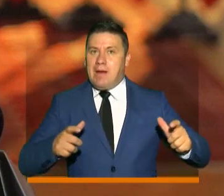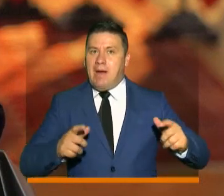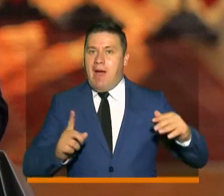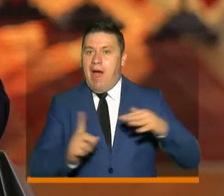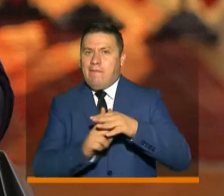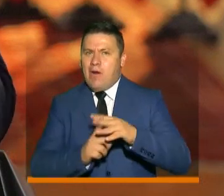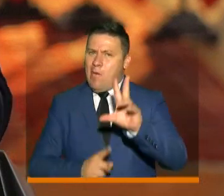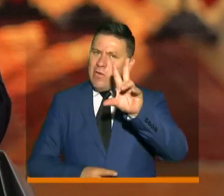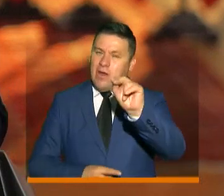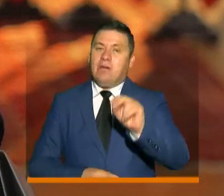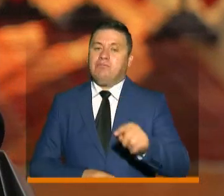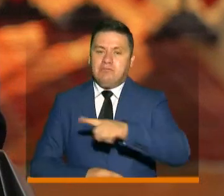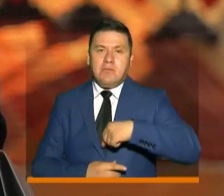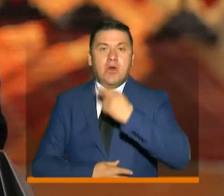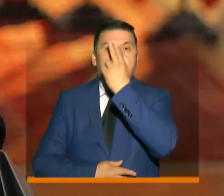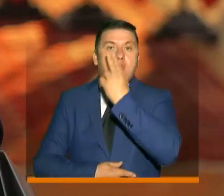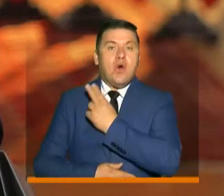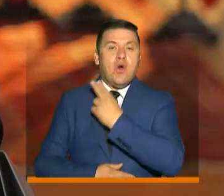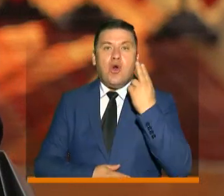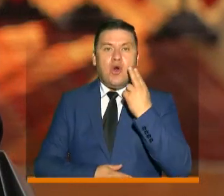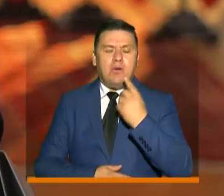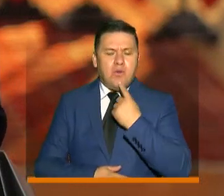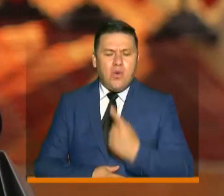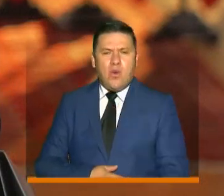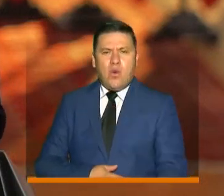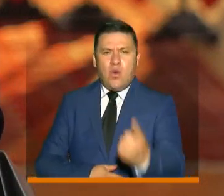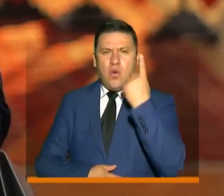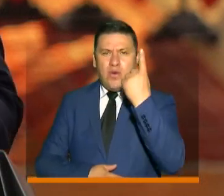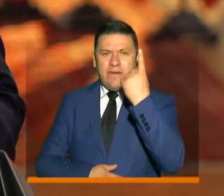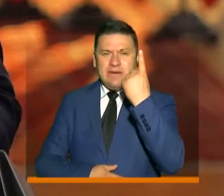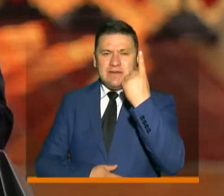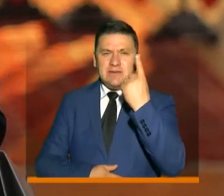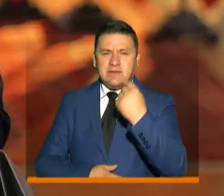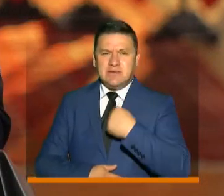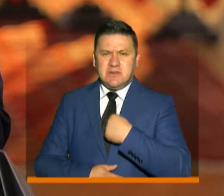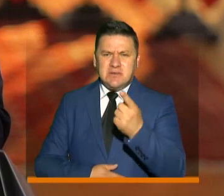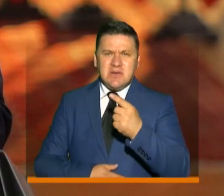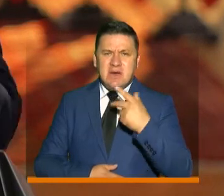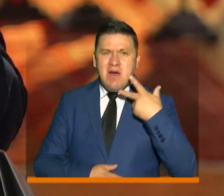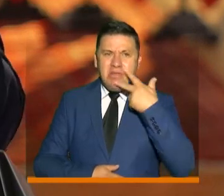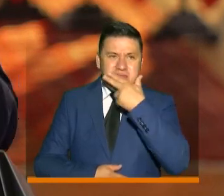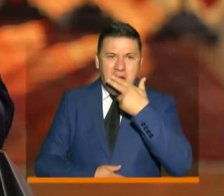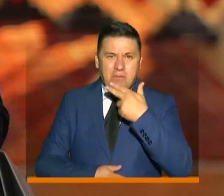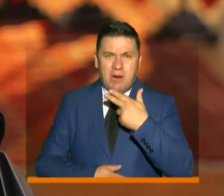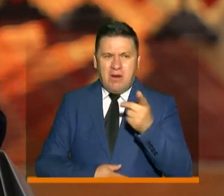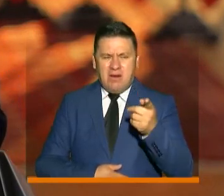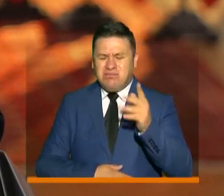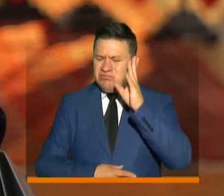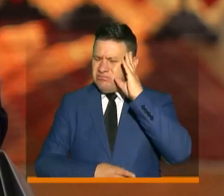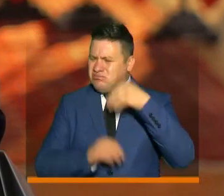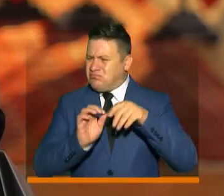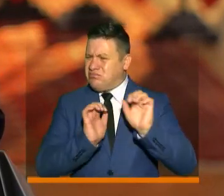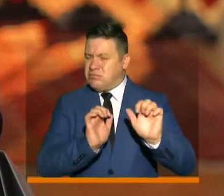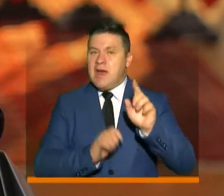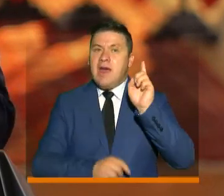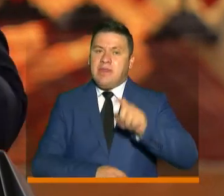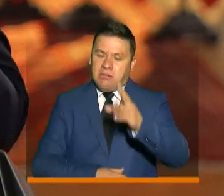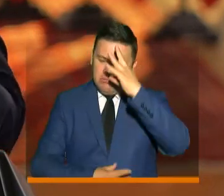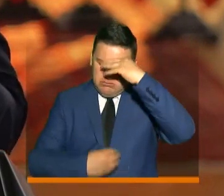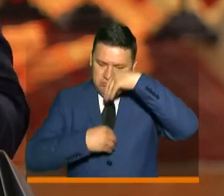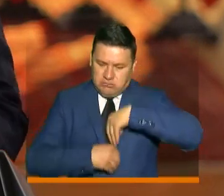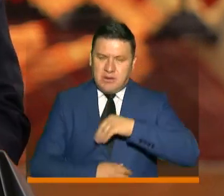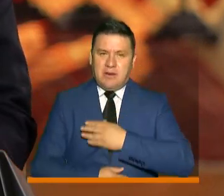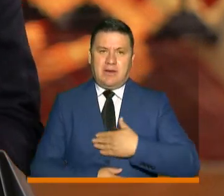por eso cumplir la palabra empeñada y rechazar a los tramposos es un deber ético que se manifiesta